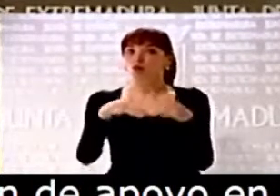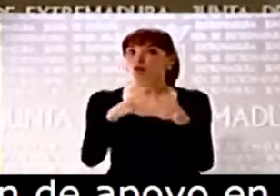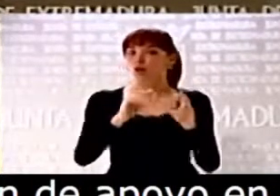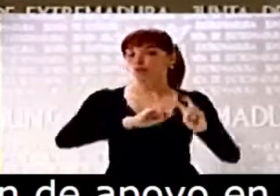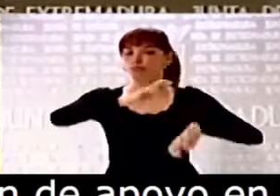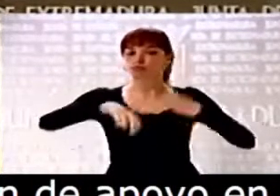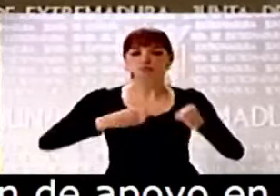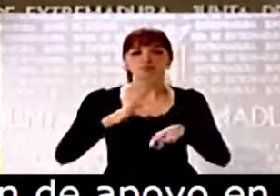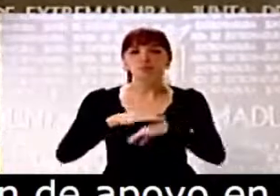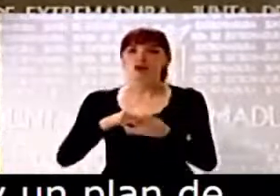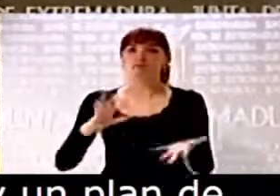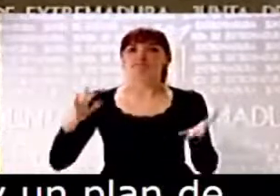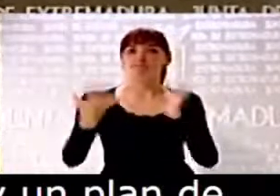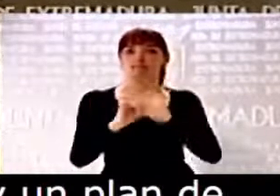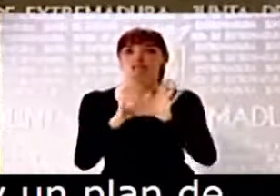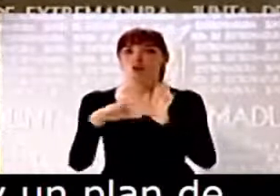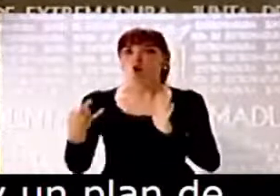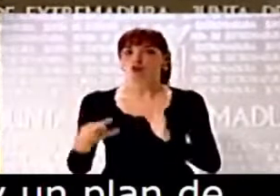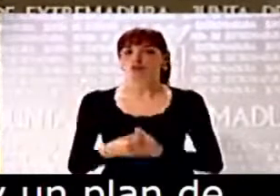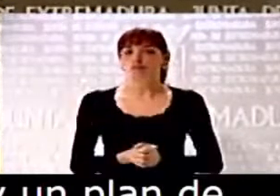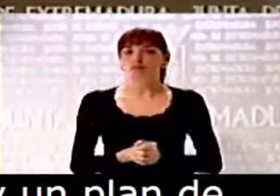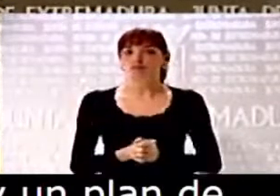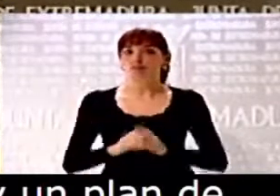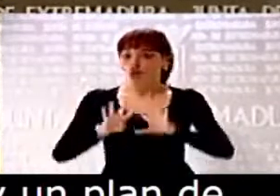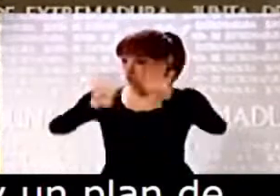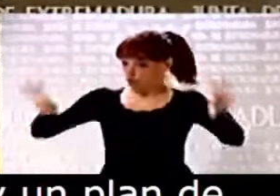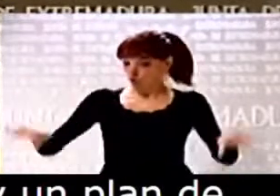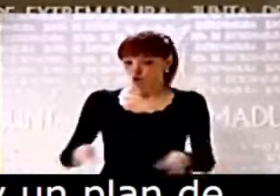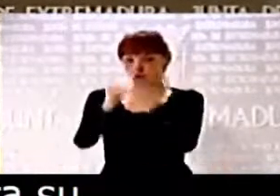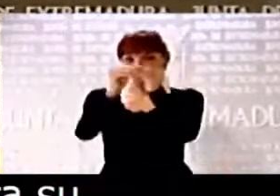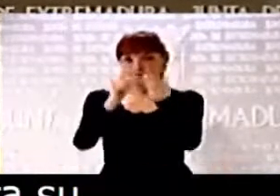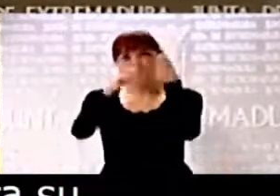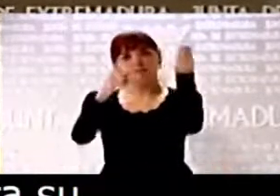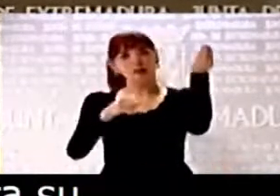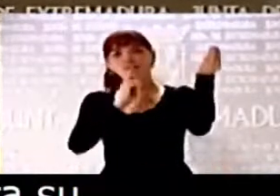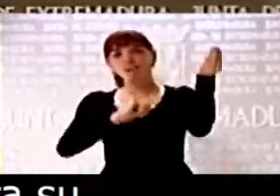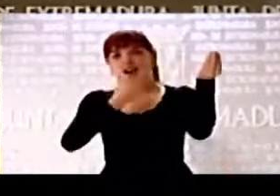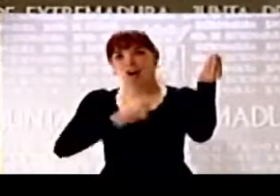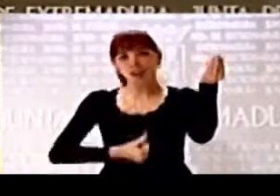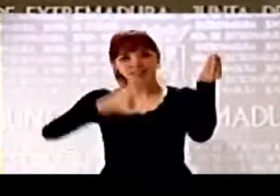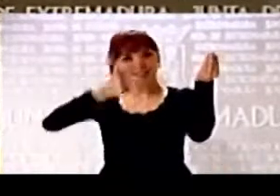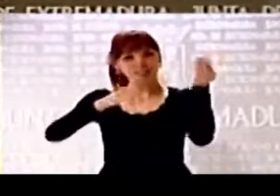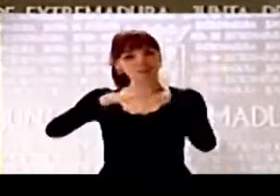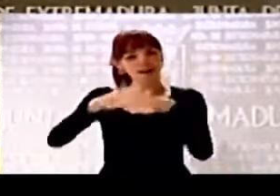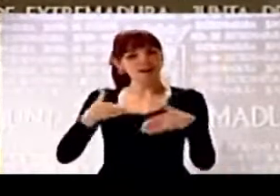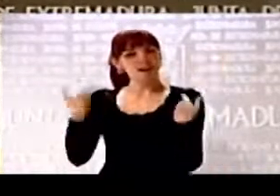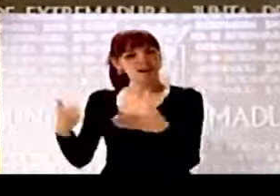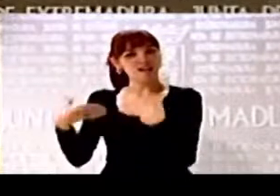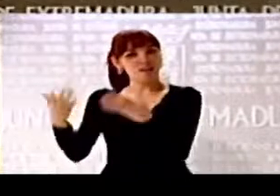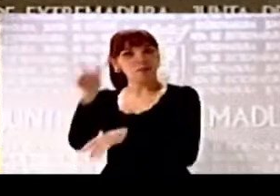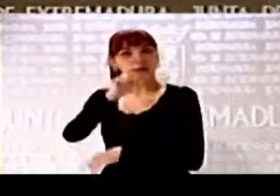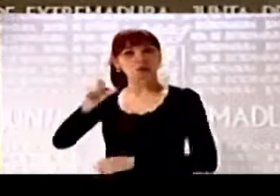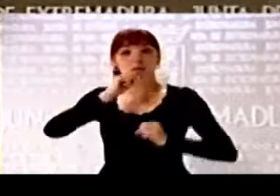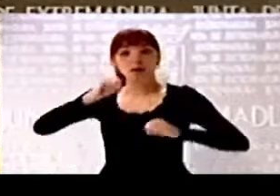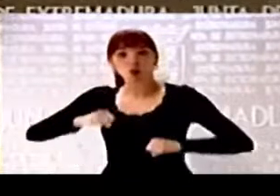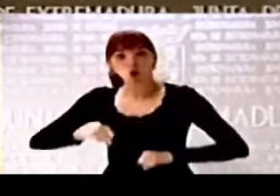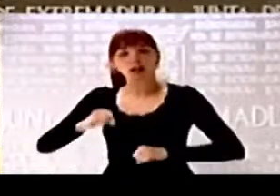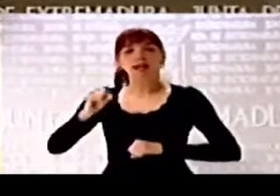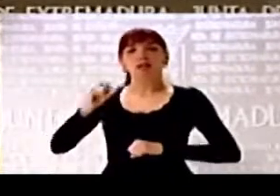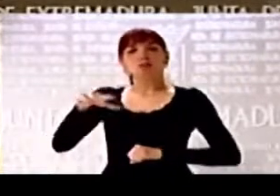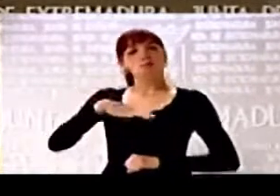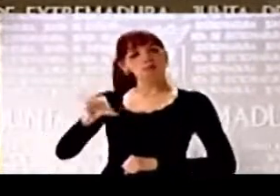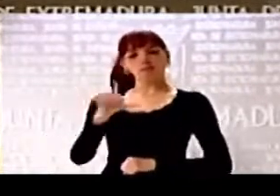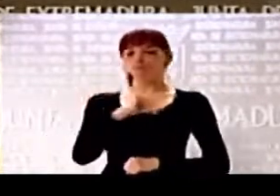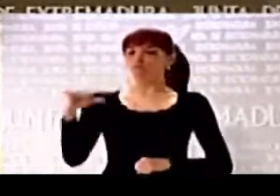su transformación tecnológica. Todo va a facilitar que las personas puedan seguir viviendo con autonomía y recibir los cuidados